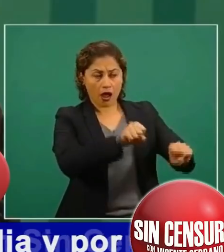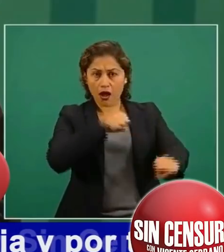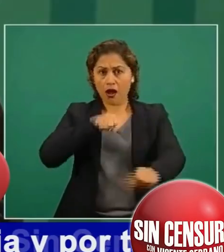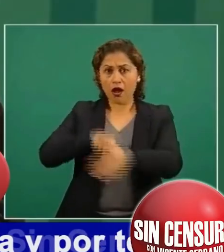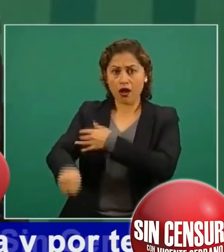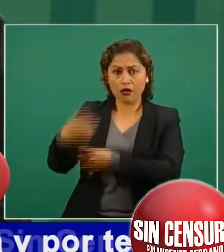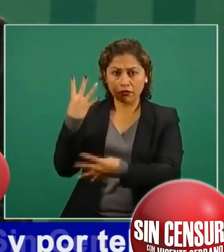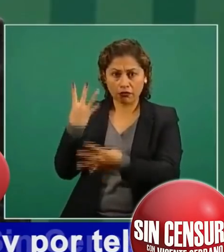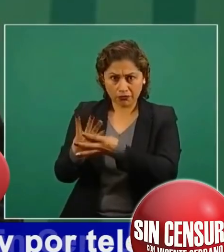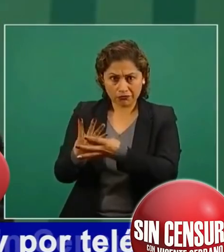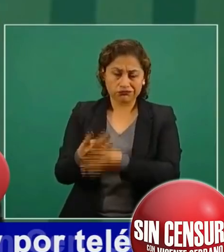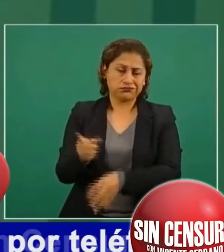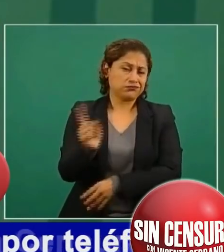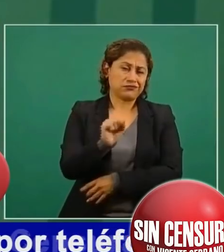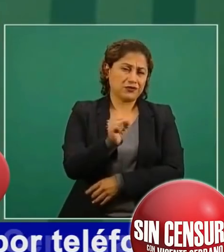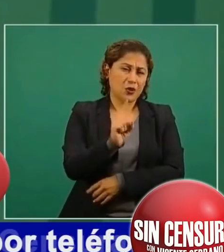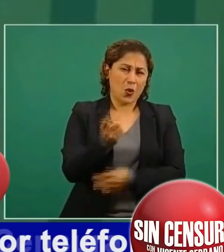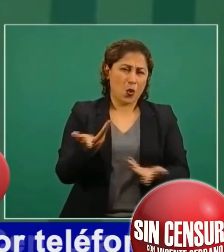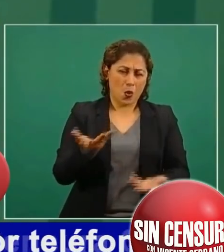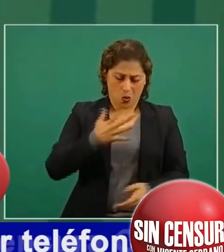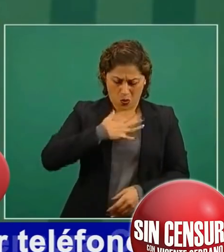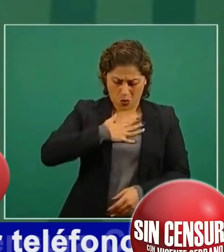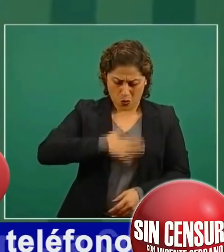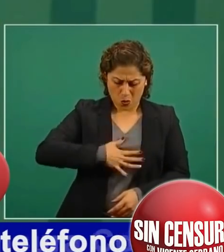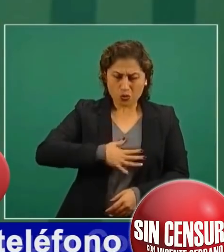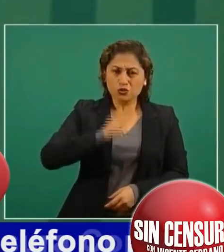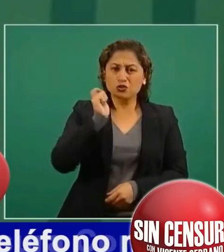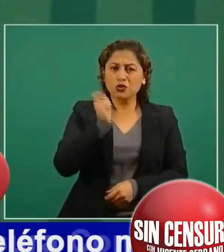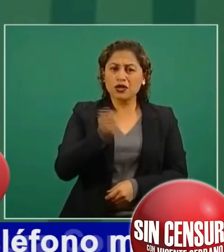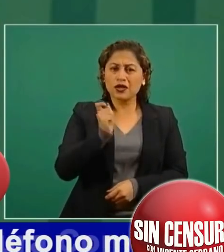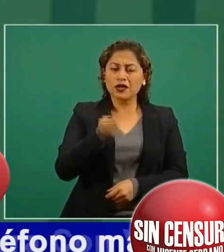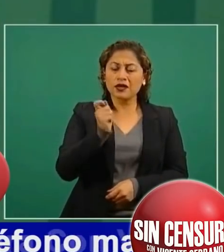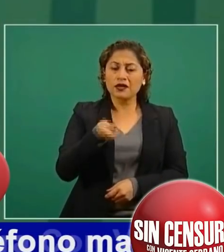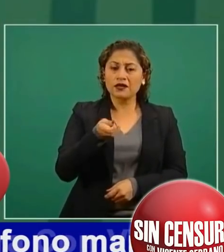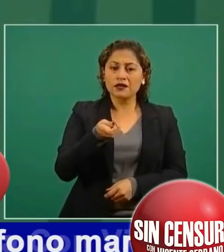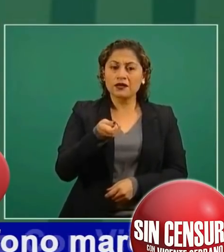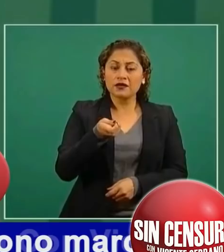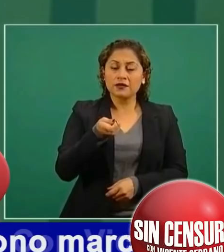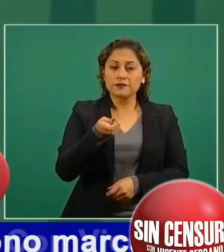la justicia es también